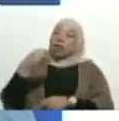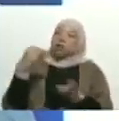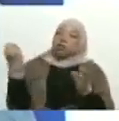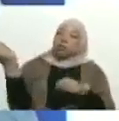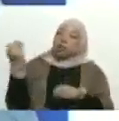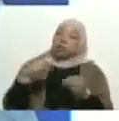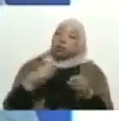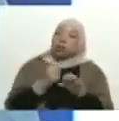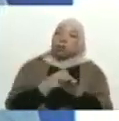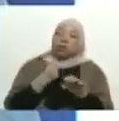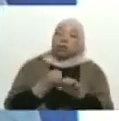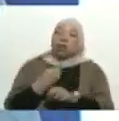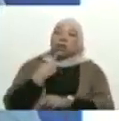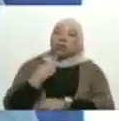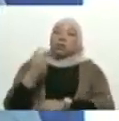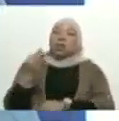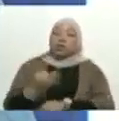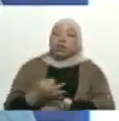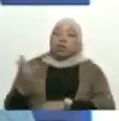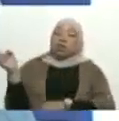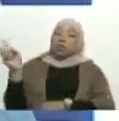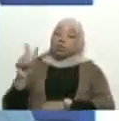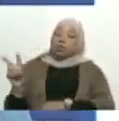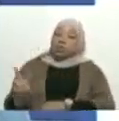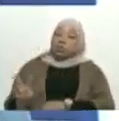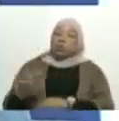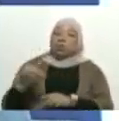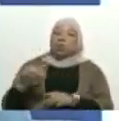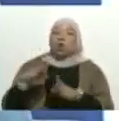a elevar la verdad de Venezuela más allá de las